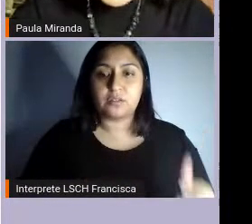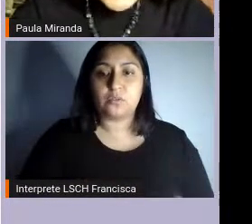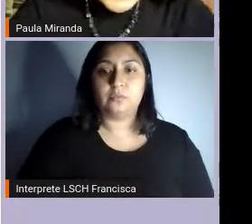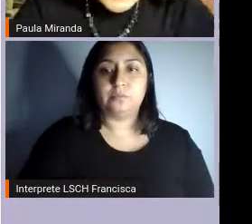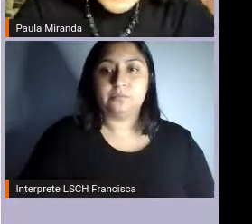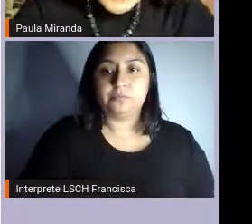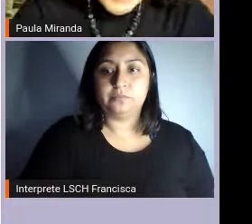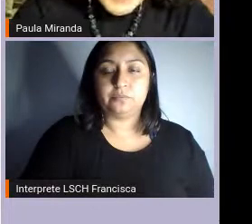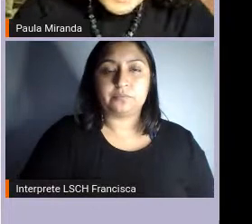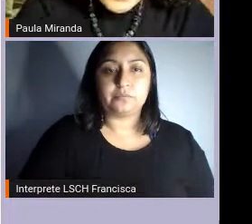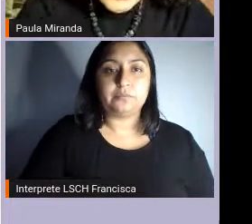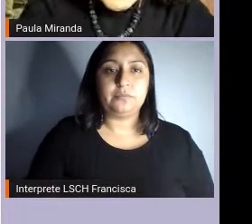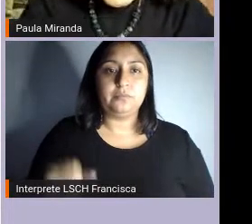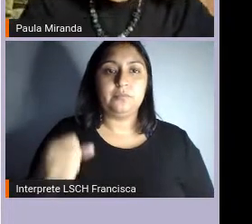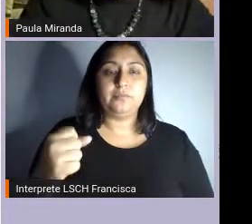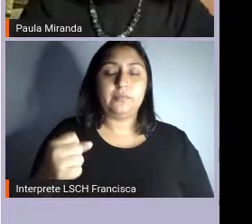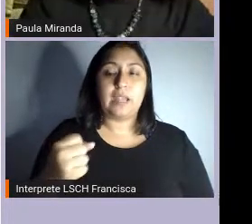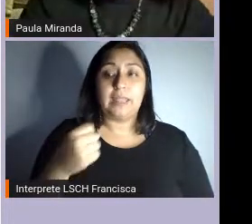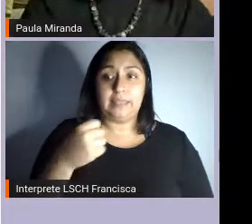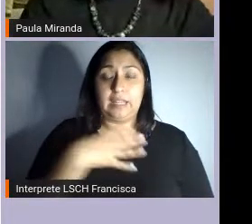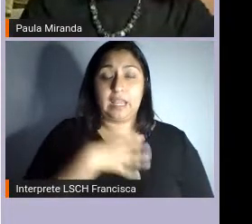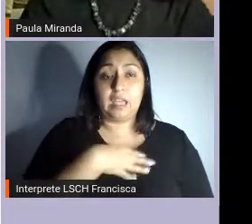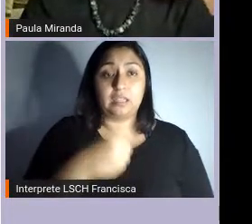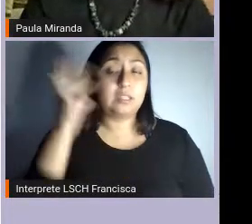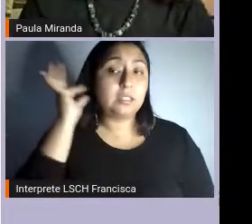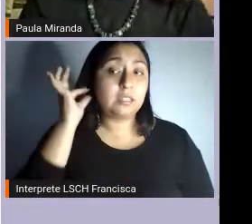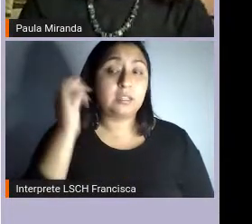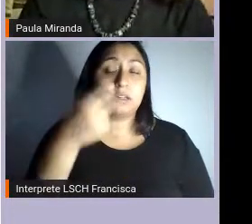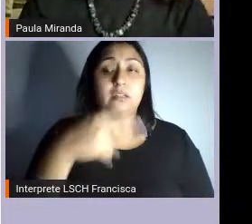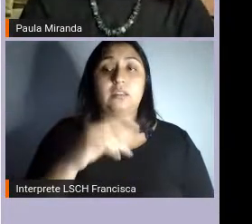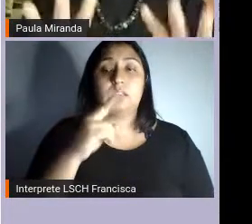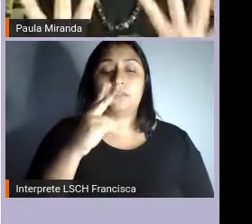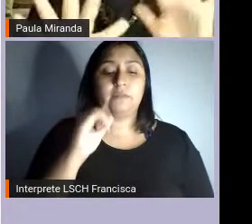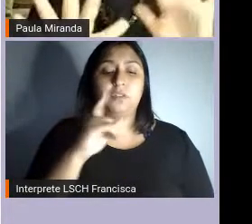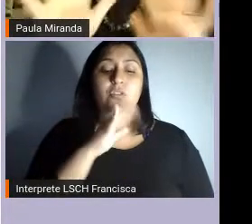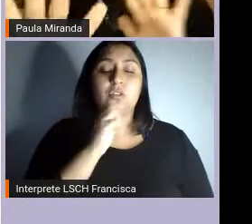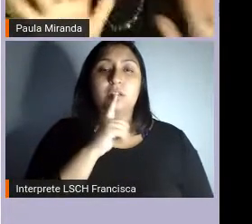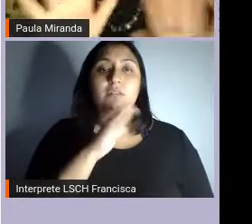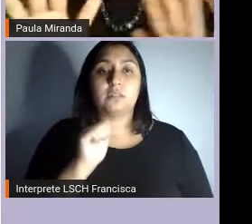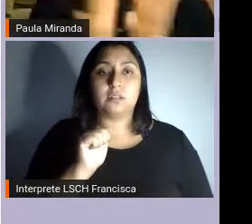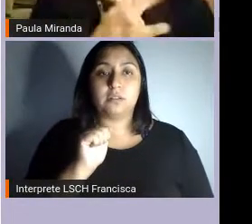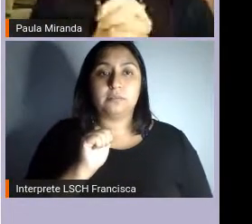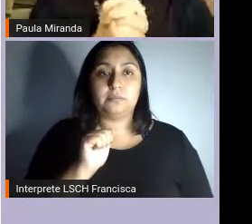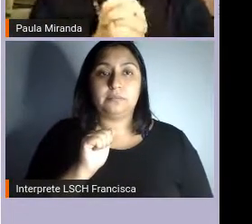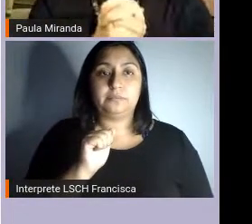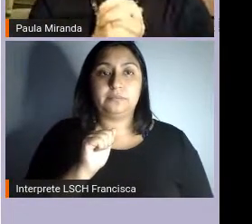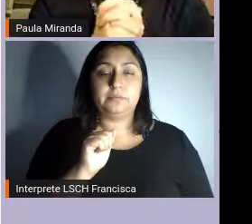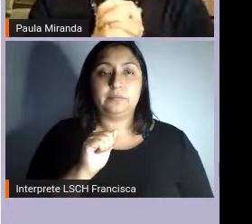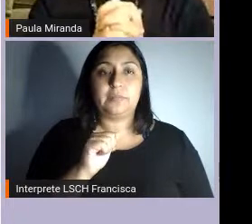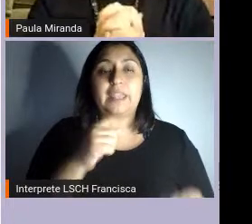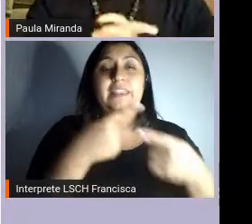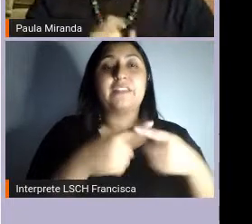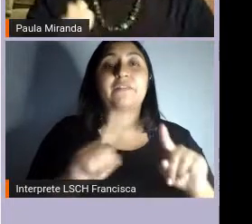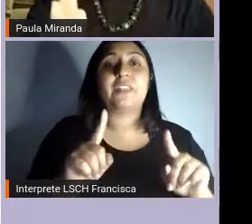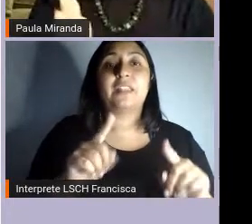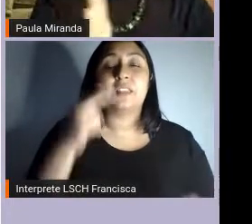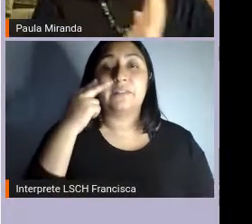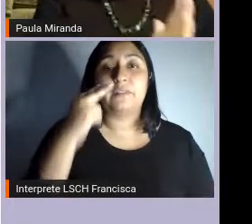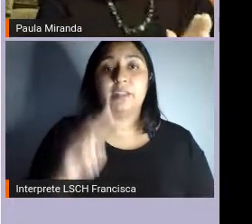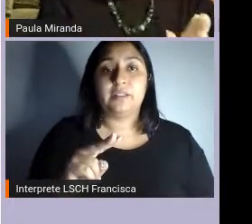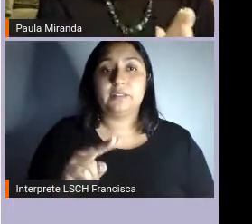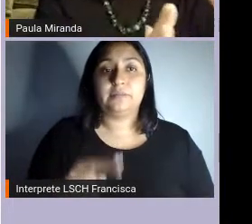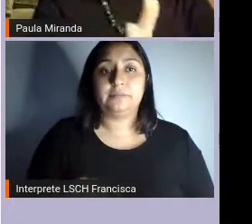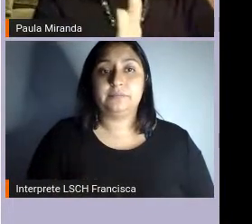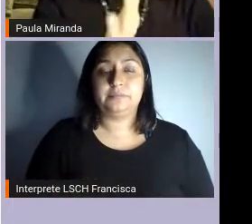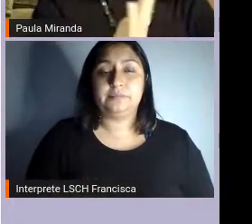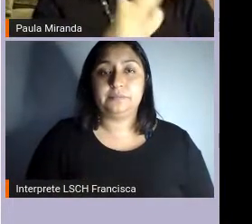de la hija de Violeta. Y entonces el tono es súper distinto, miren ustedes. El